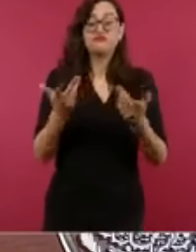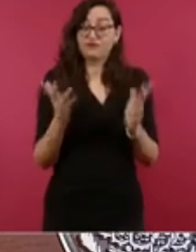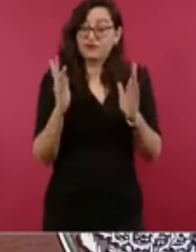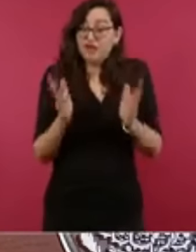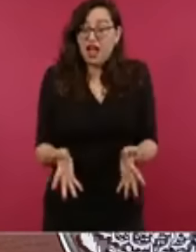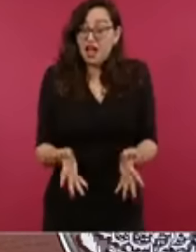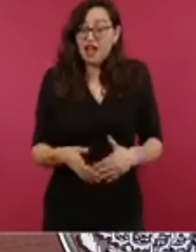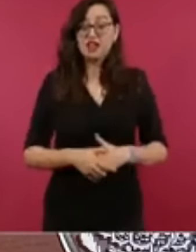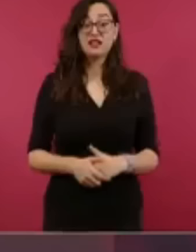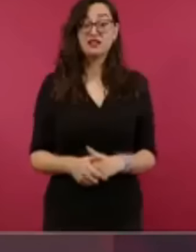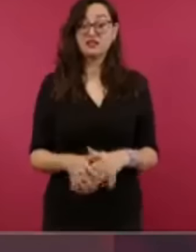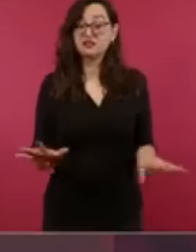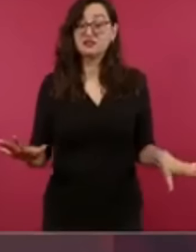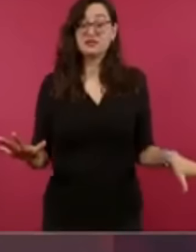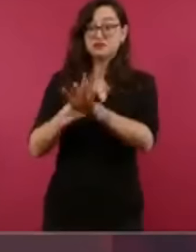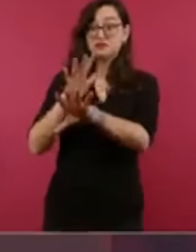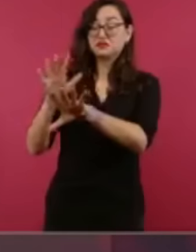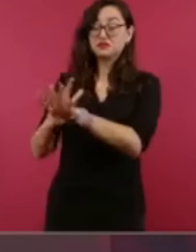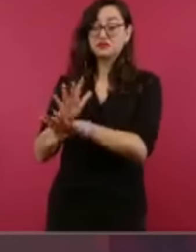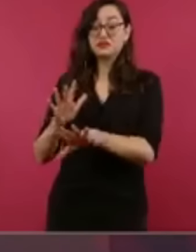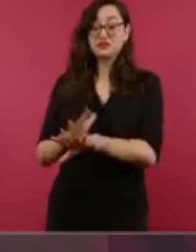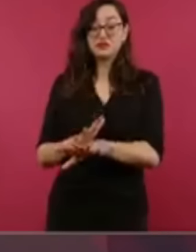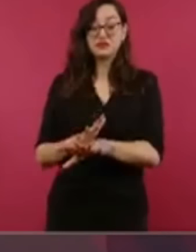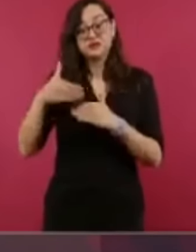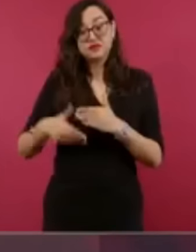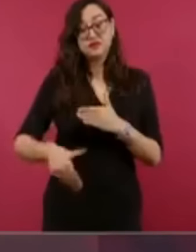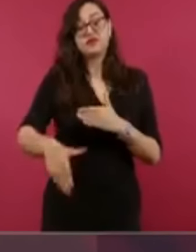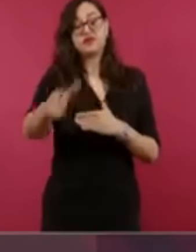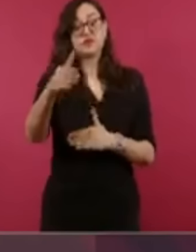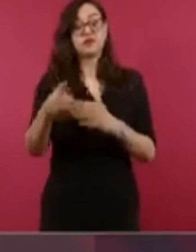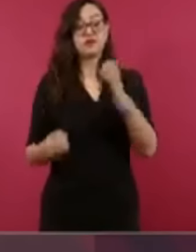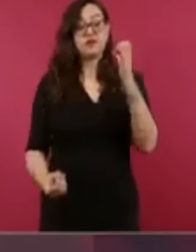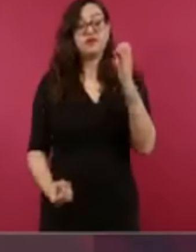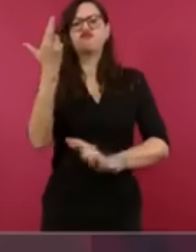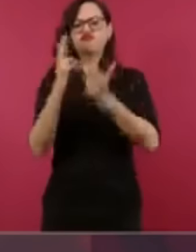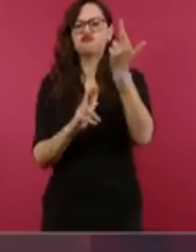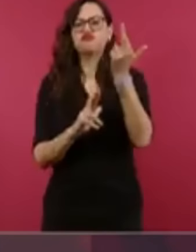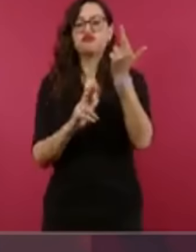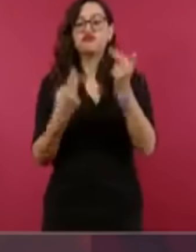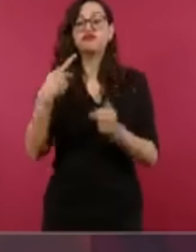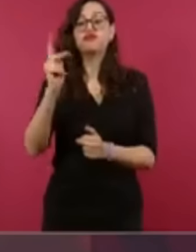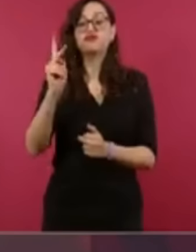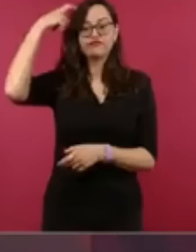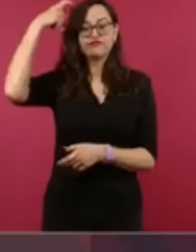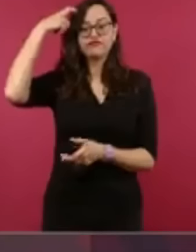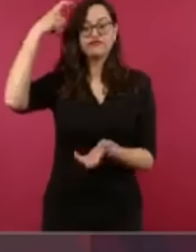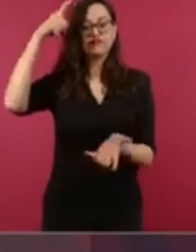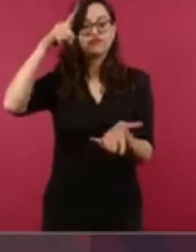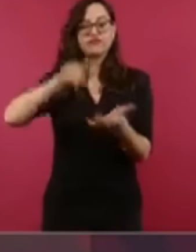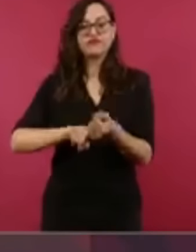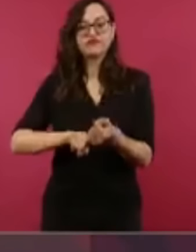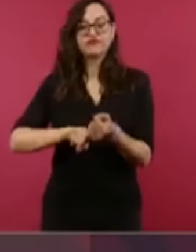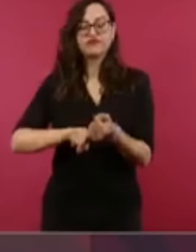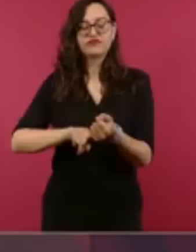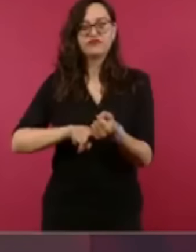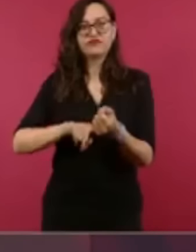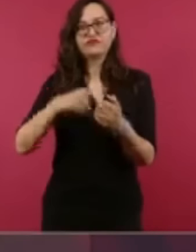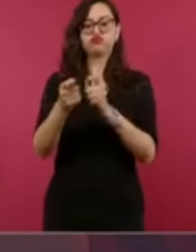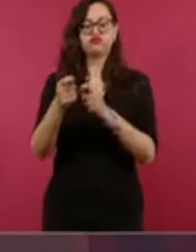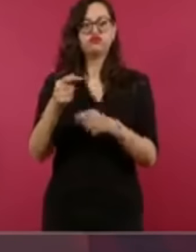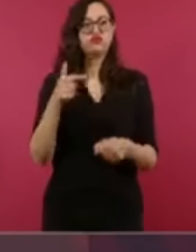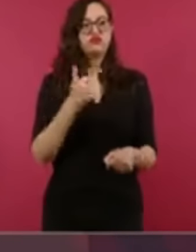ya se había iniciado una revolución de las conciencias, un cambio de mentalidad en